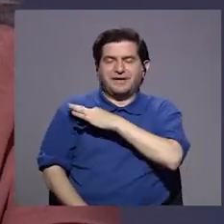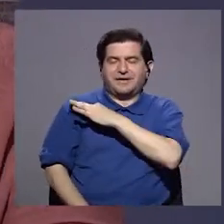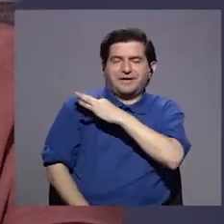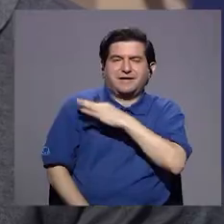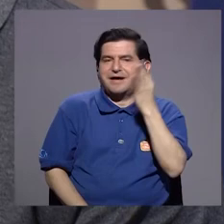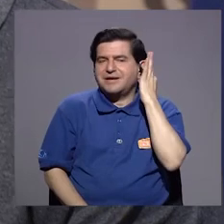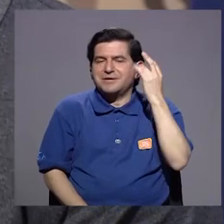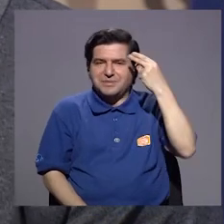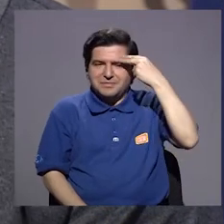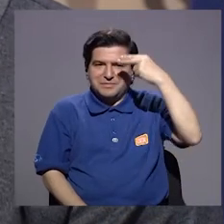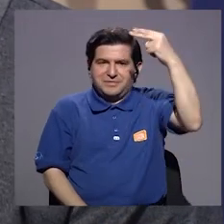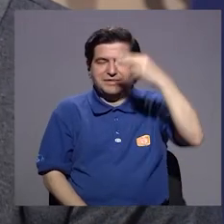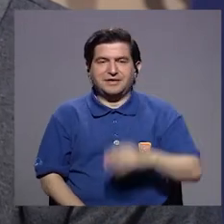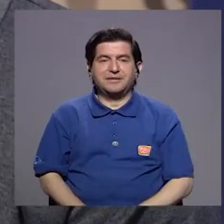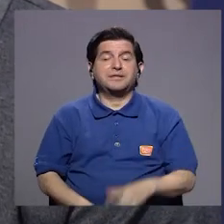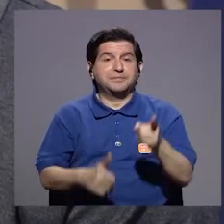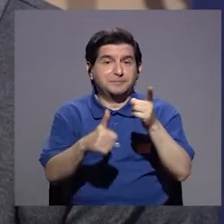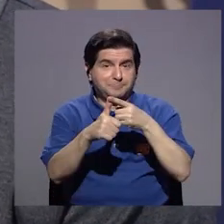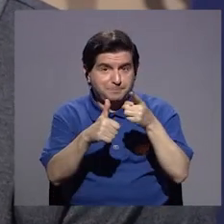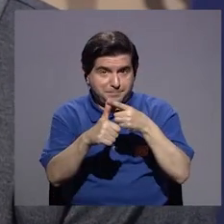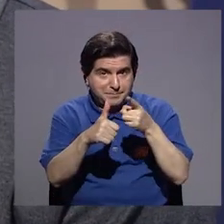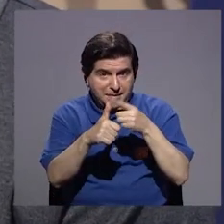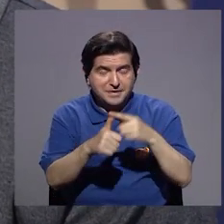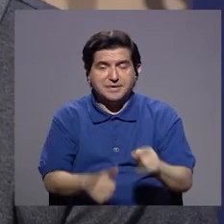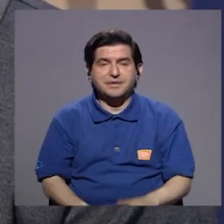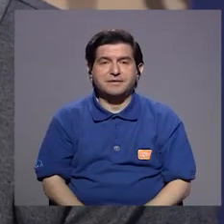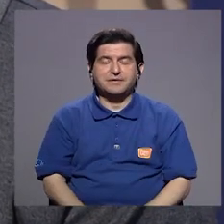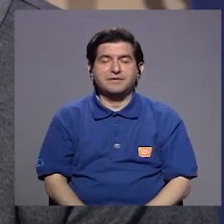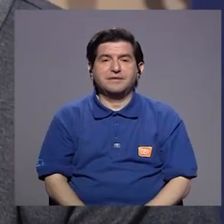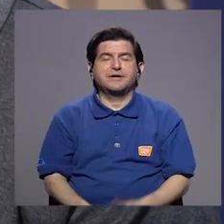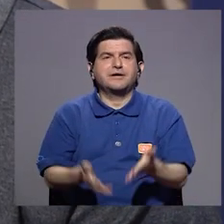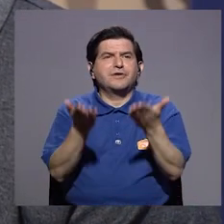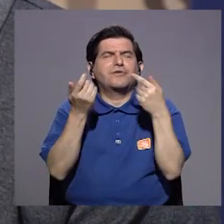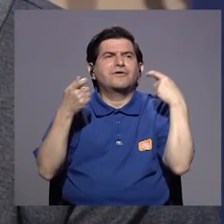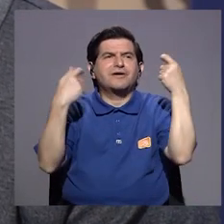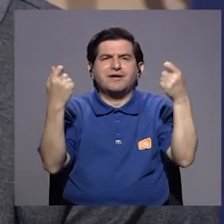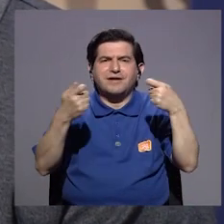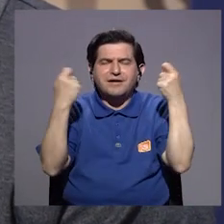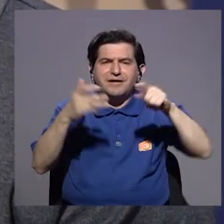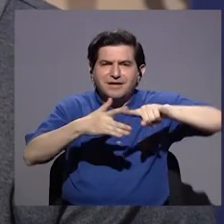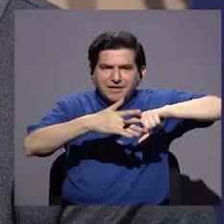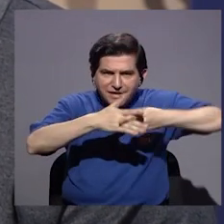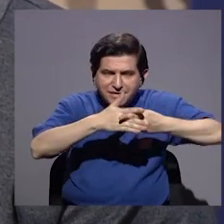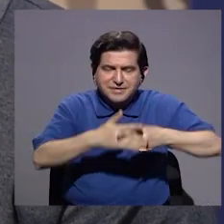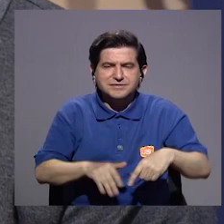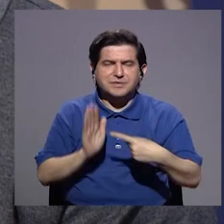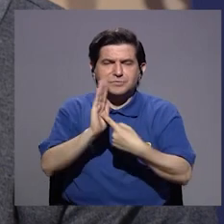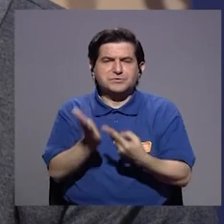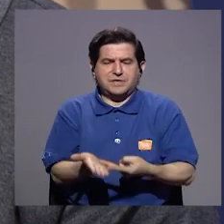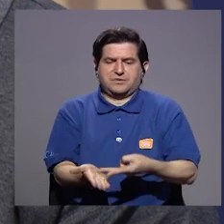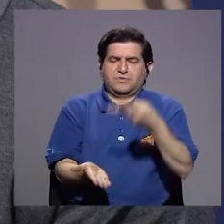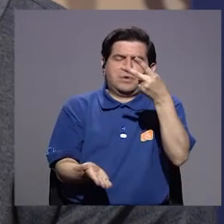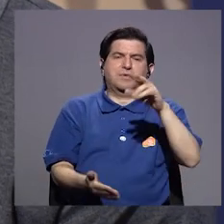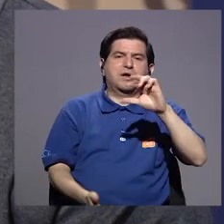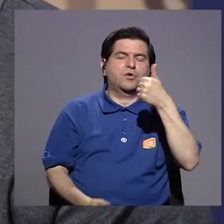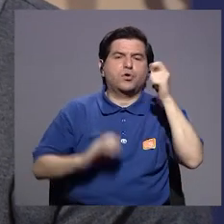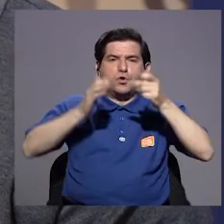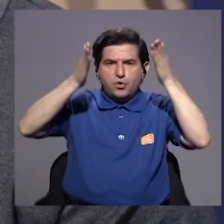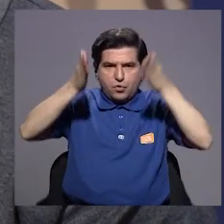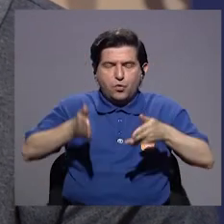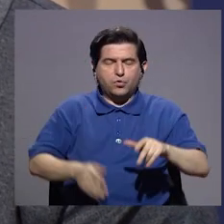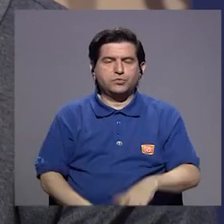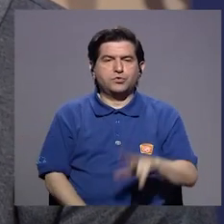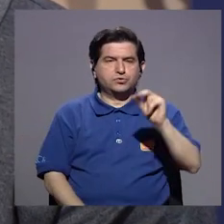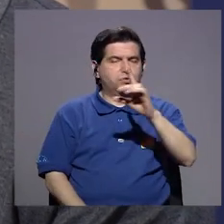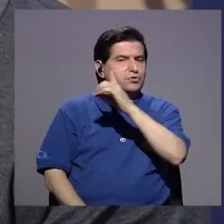honor. Uh-huh. Bueno, primero que todo, queríamos que el festival comenzar a poner en valor a otros cineastas que no